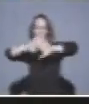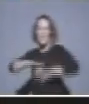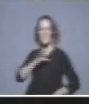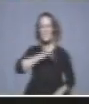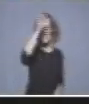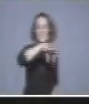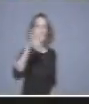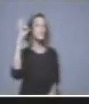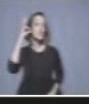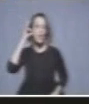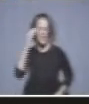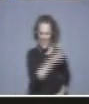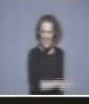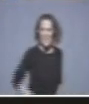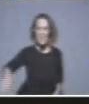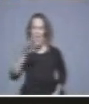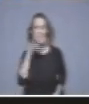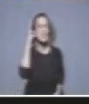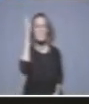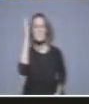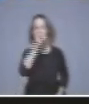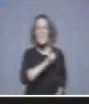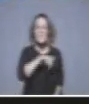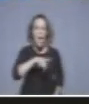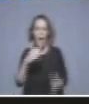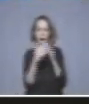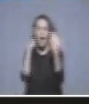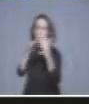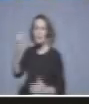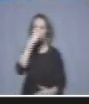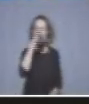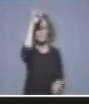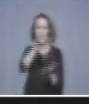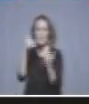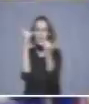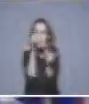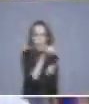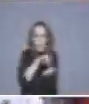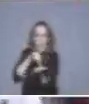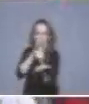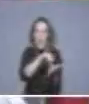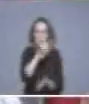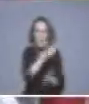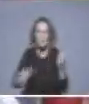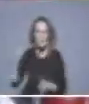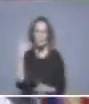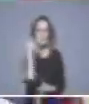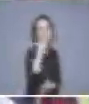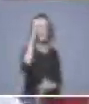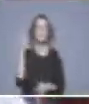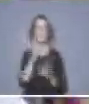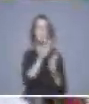Señoras y señores, niños y niñas, el circo ha llegado a la ciudad. Personajes variopintos verás